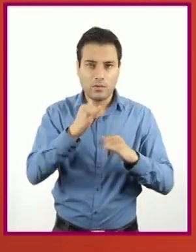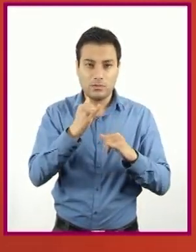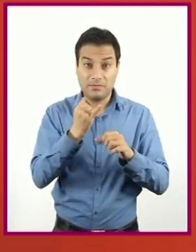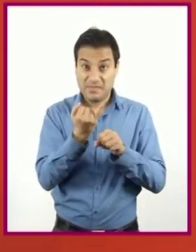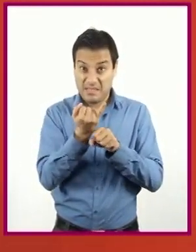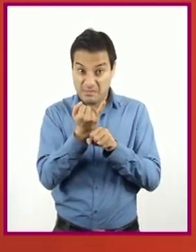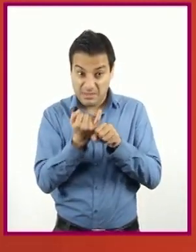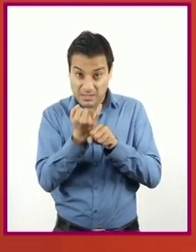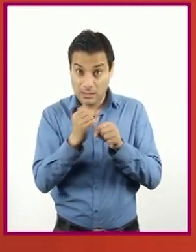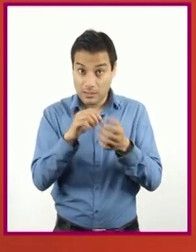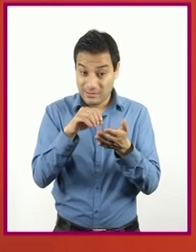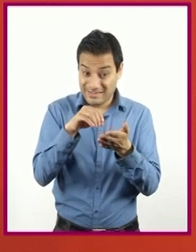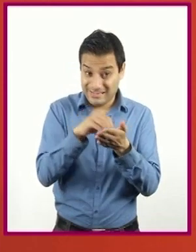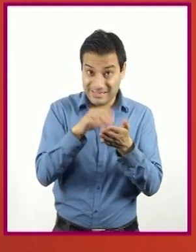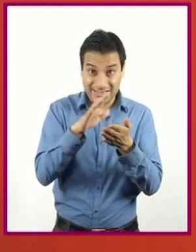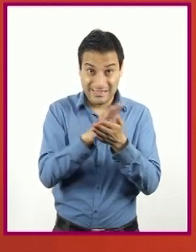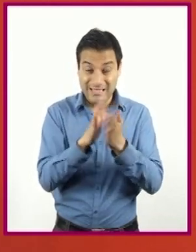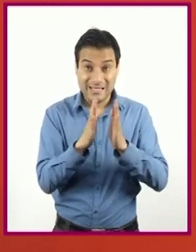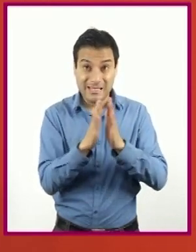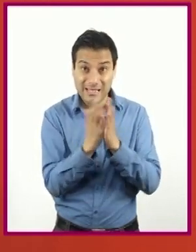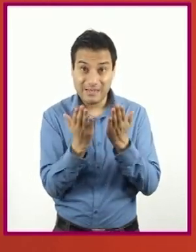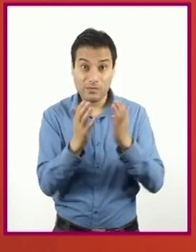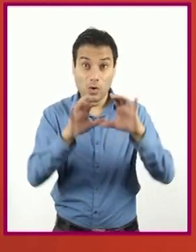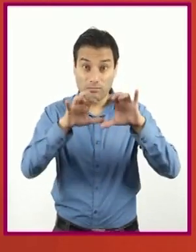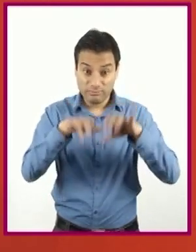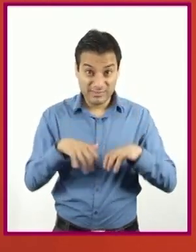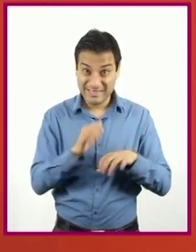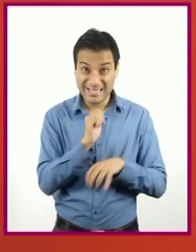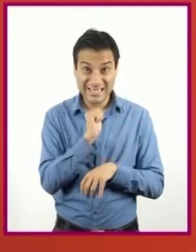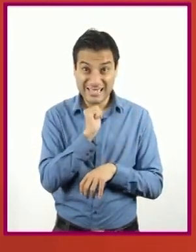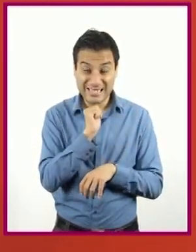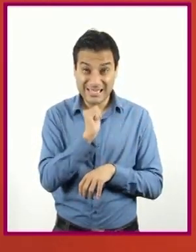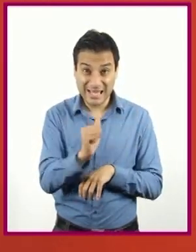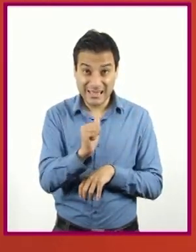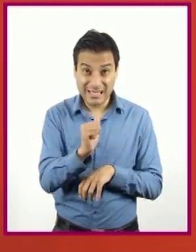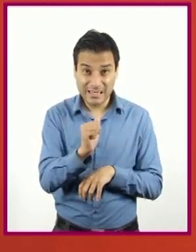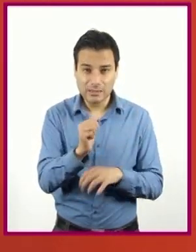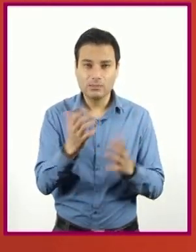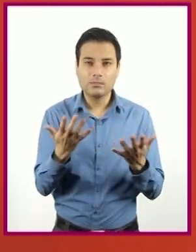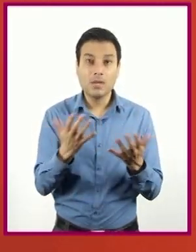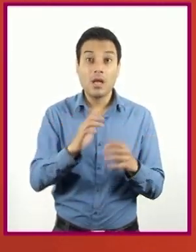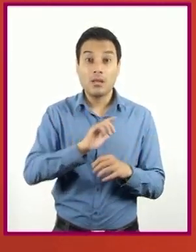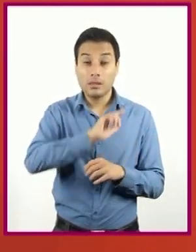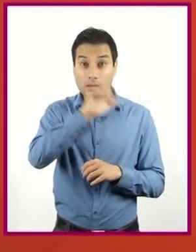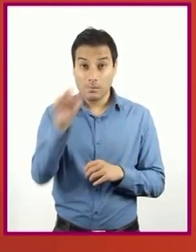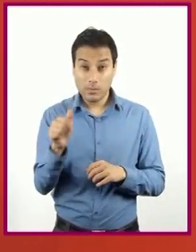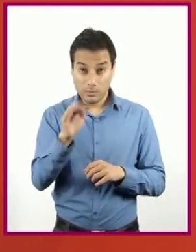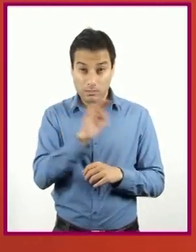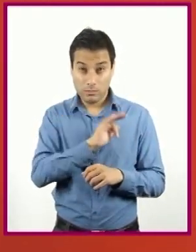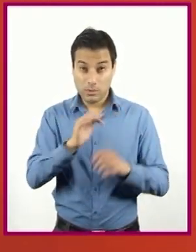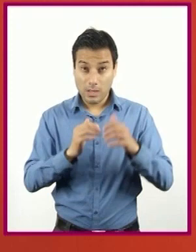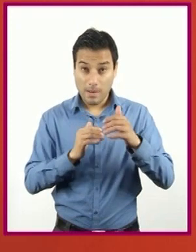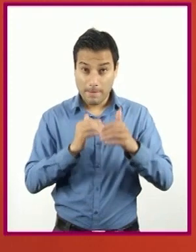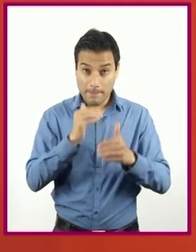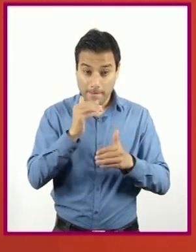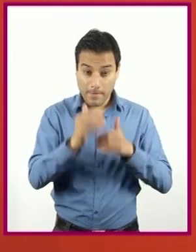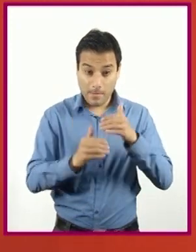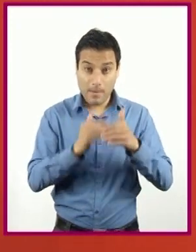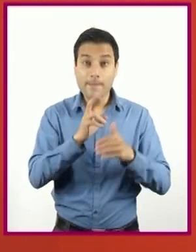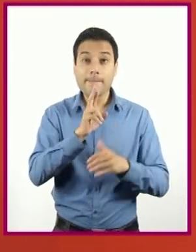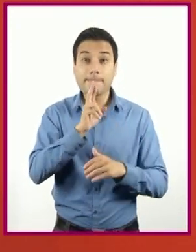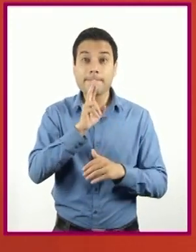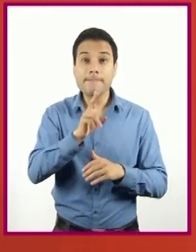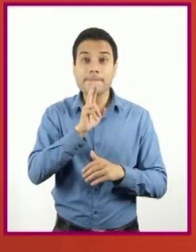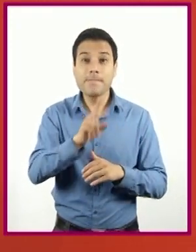de sus creaciones, observaciones y procesos, con dificultad podríamos haber avanzado y descubierto un sinfín de